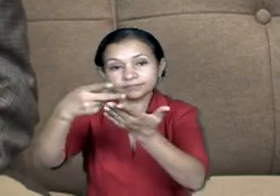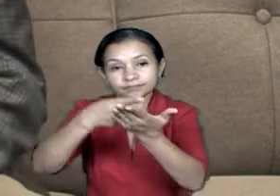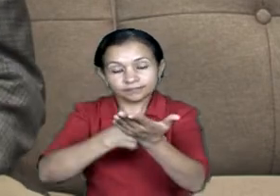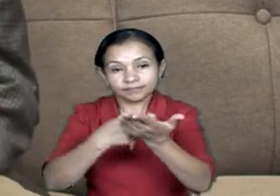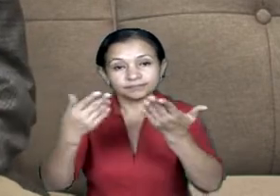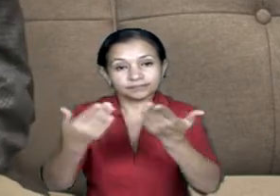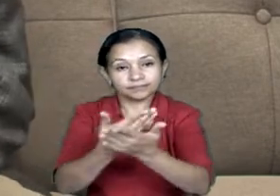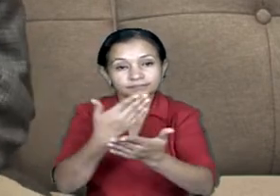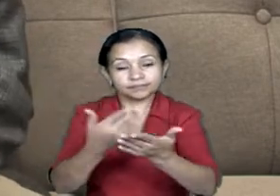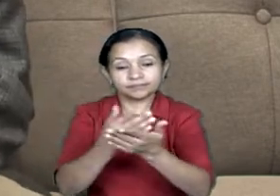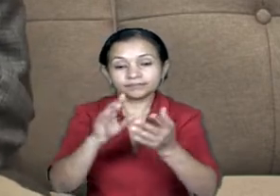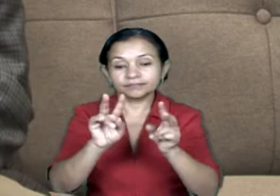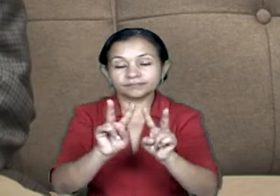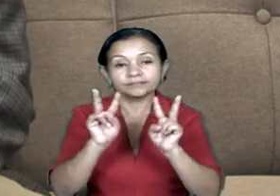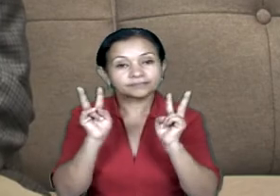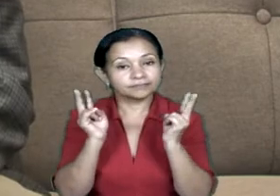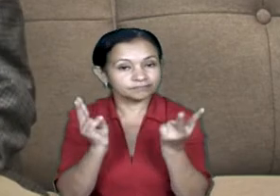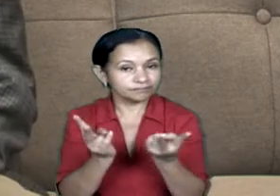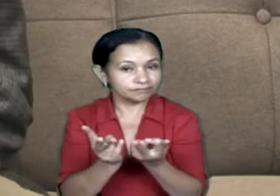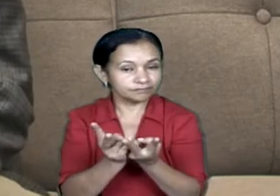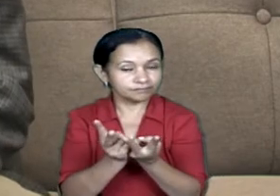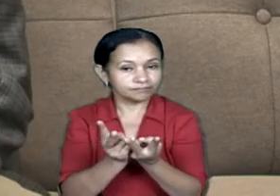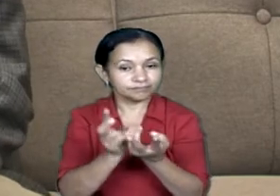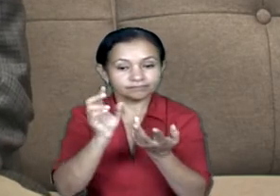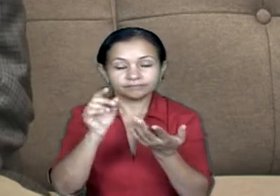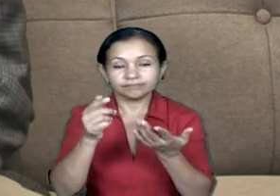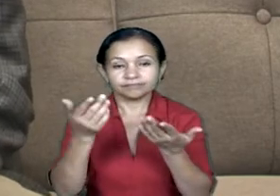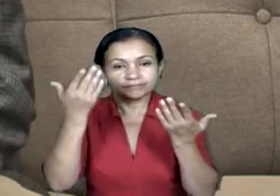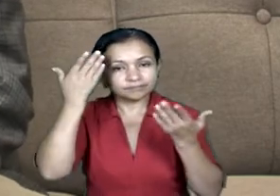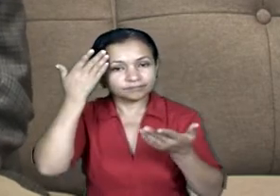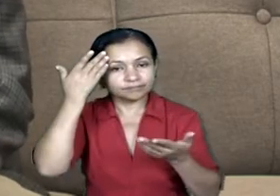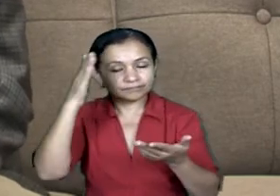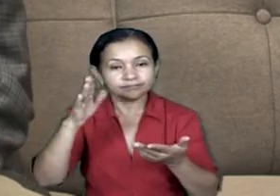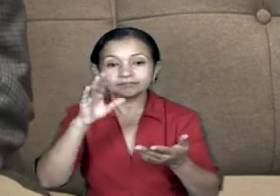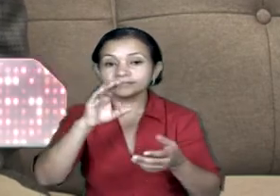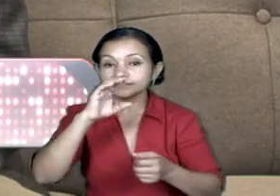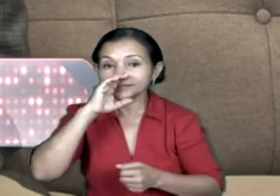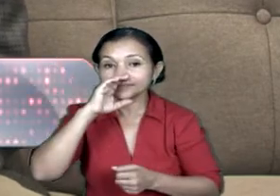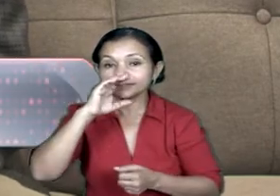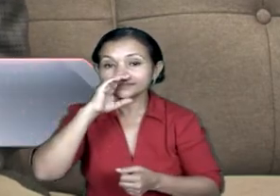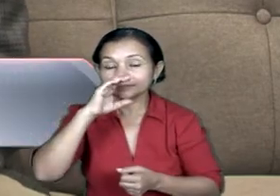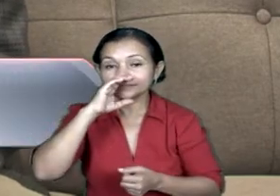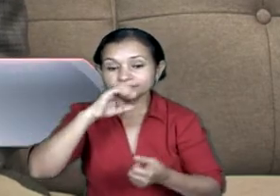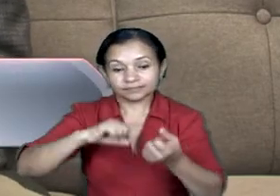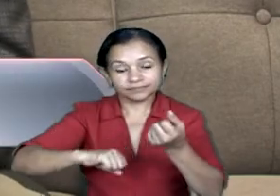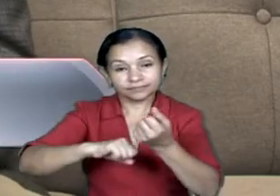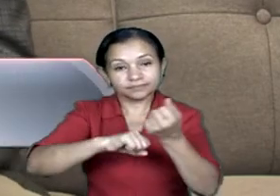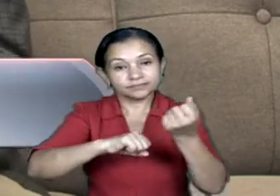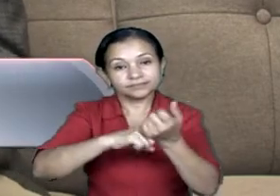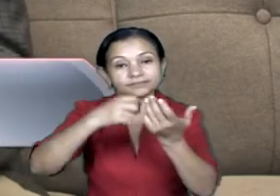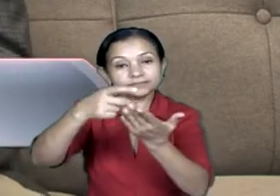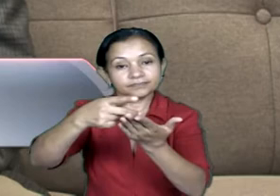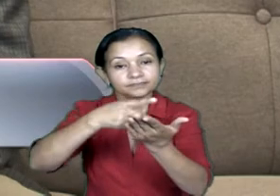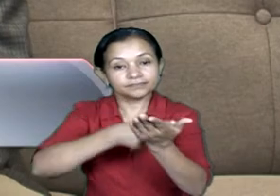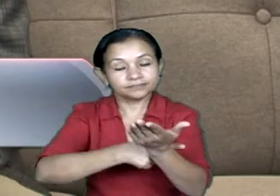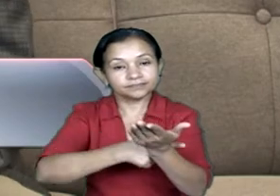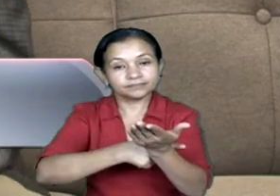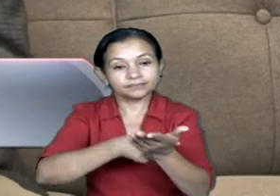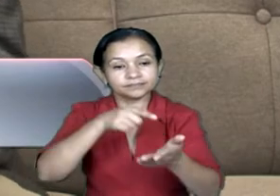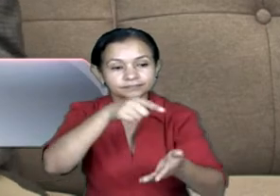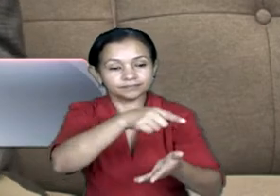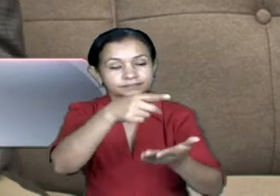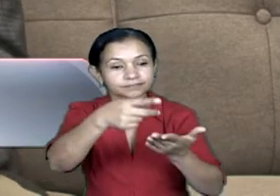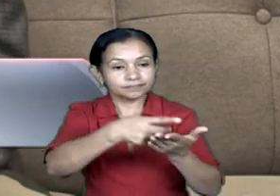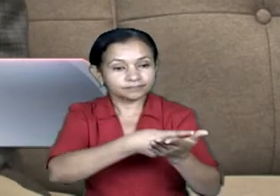de hortalizas y como crianza de cerdos. Y esos proyectos, ahora, ¿no?